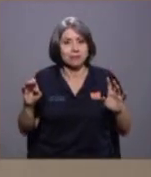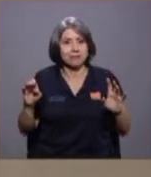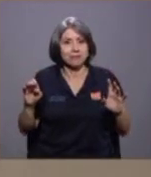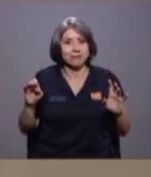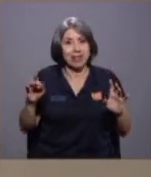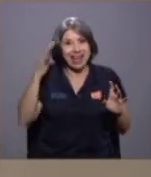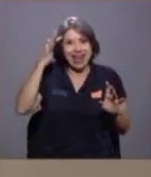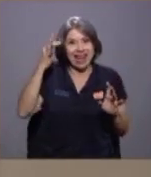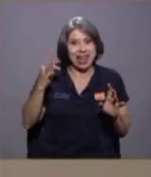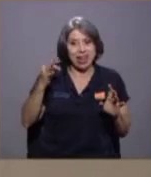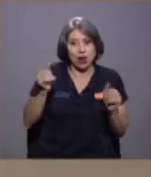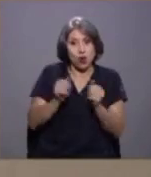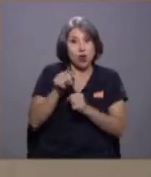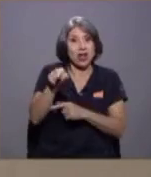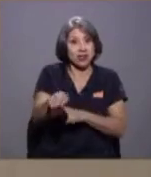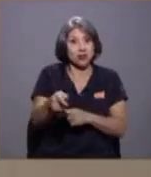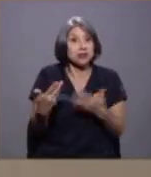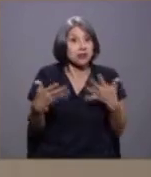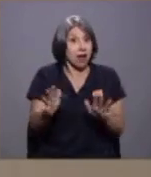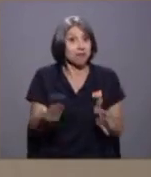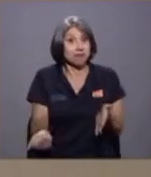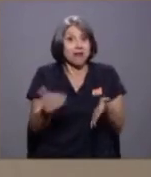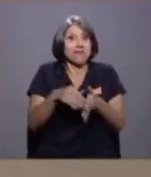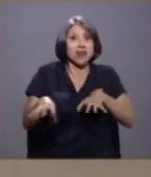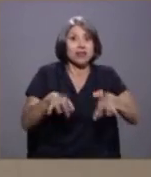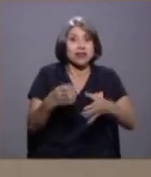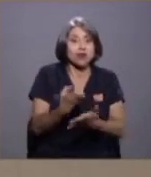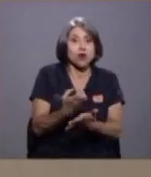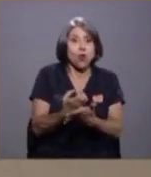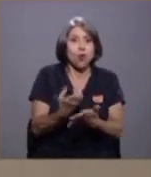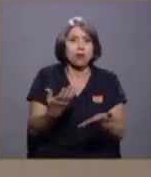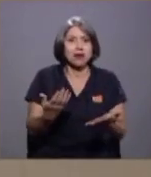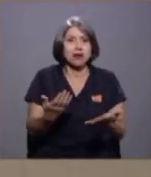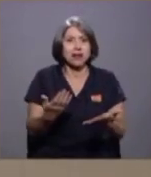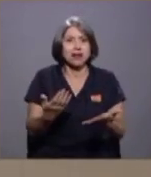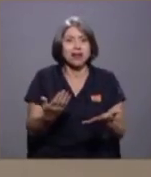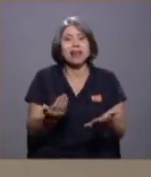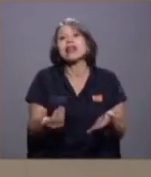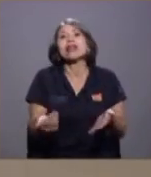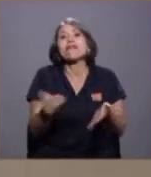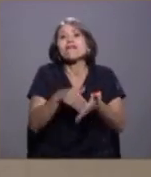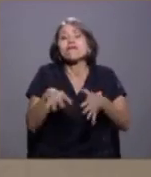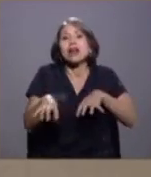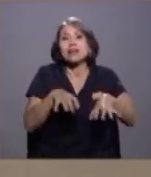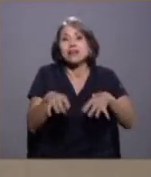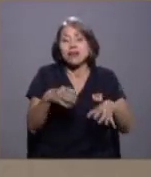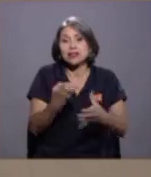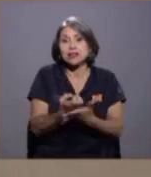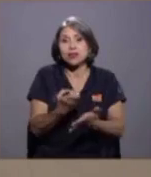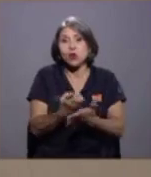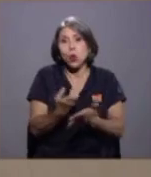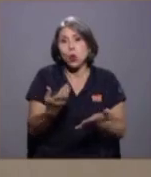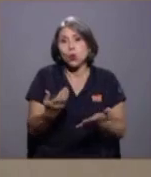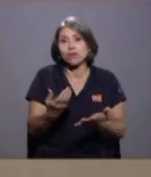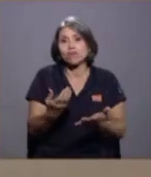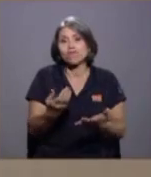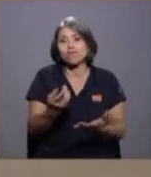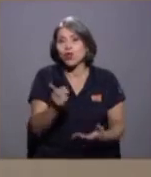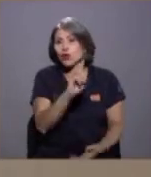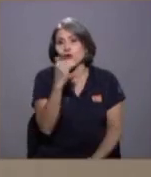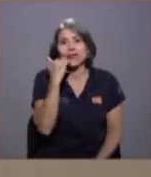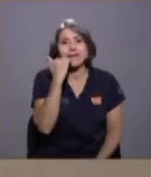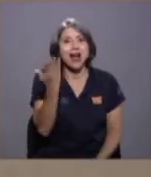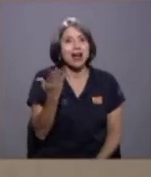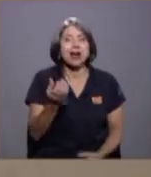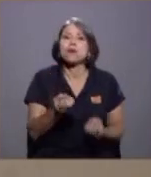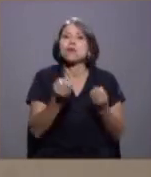con eso se hace reactivación y reactivación posiblemente de las cosas que no es fácil y muchos gobiernos